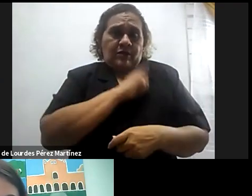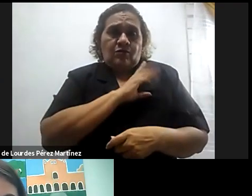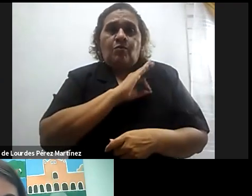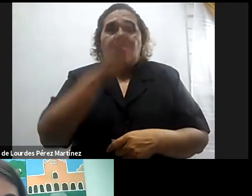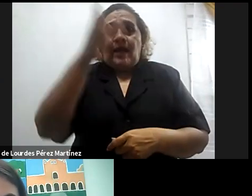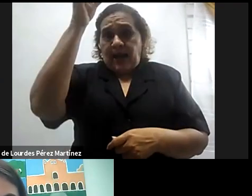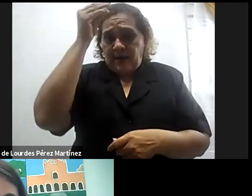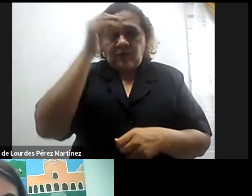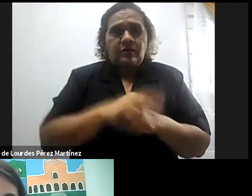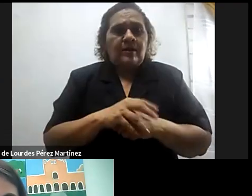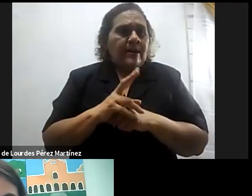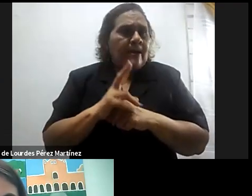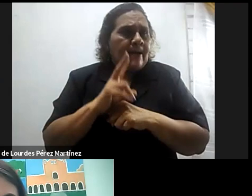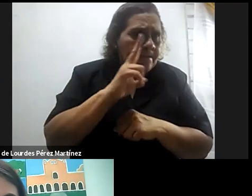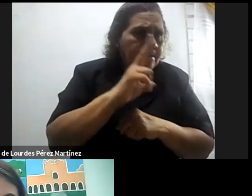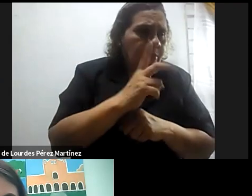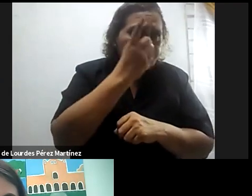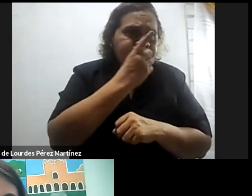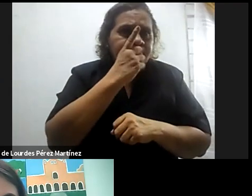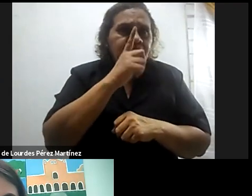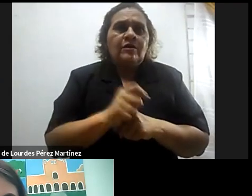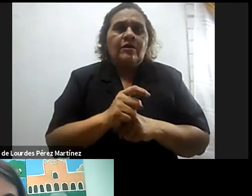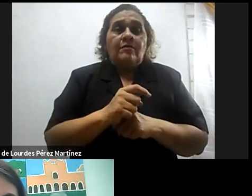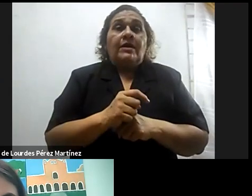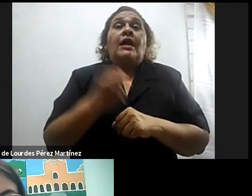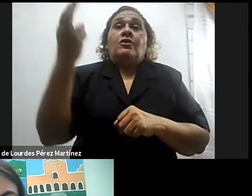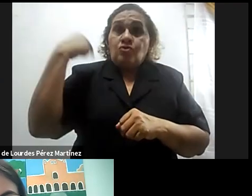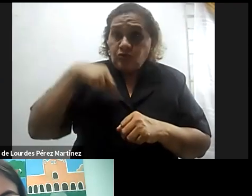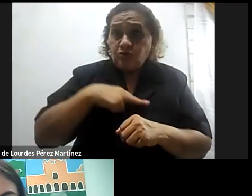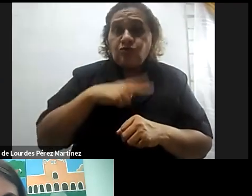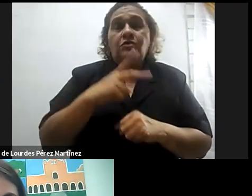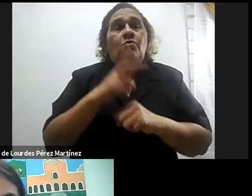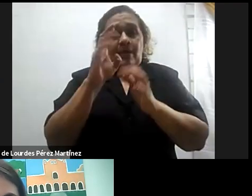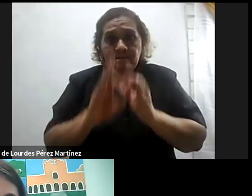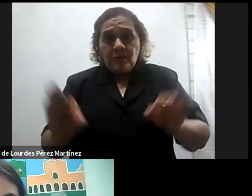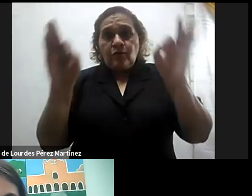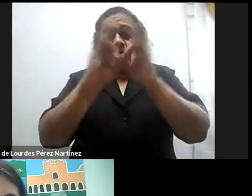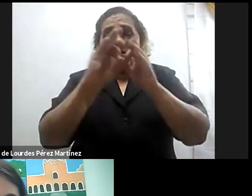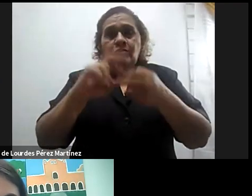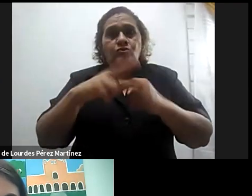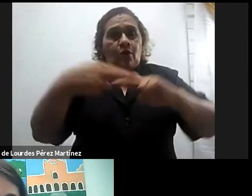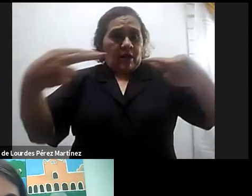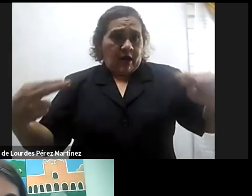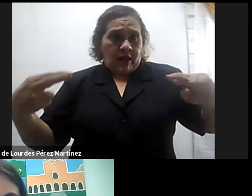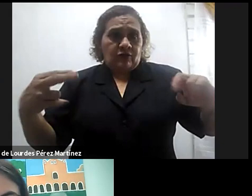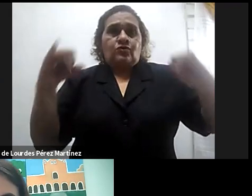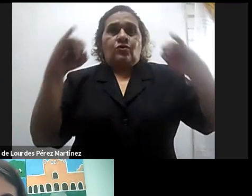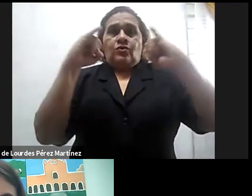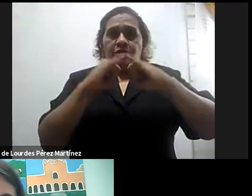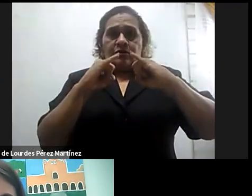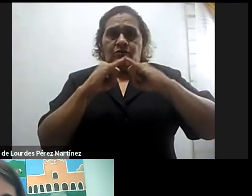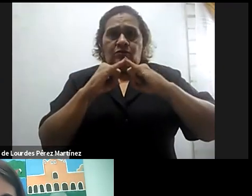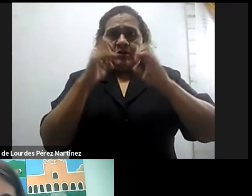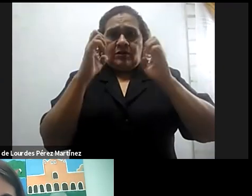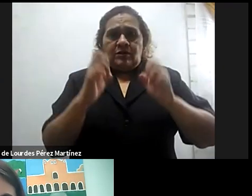a detectar la diabetes. Así que la verdad es que para nosotros ha sido también muy importante hacer estos lazos con institutos que están en